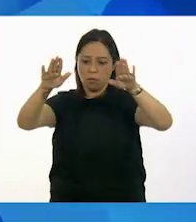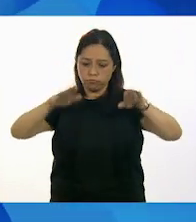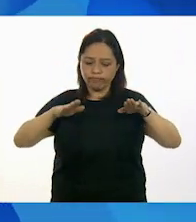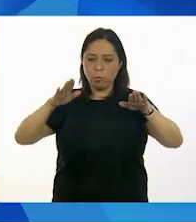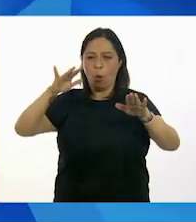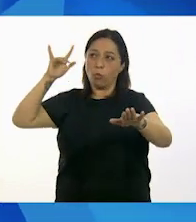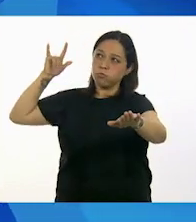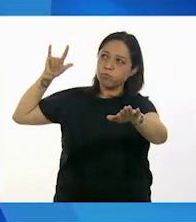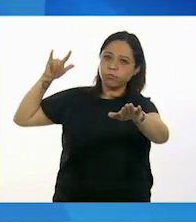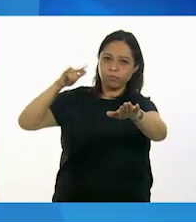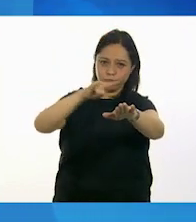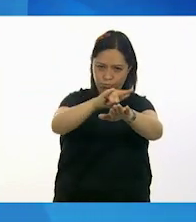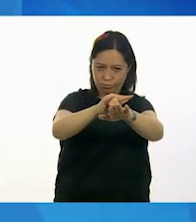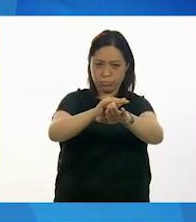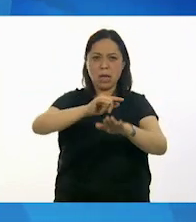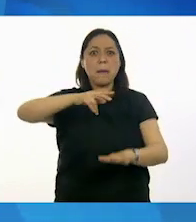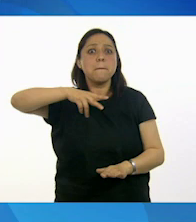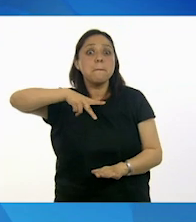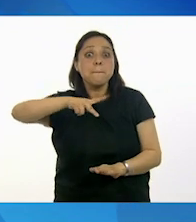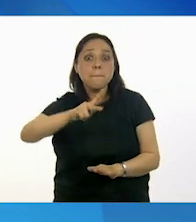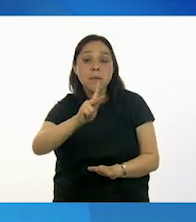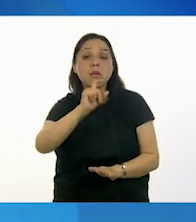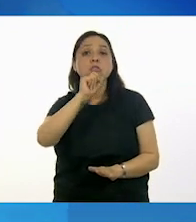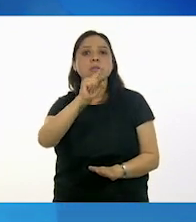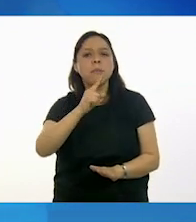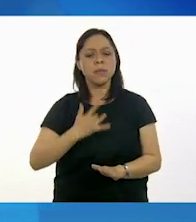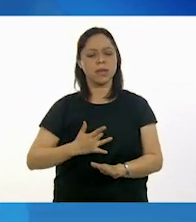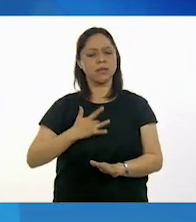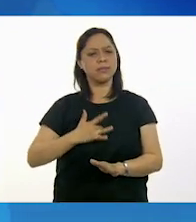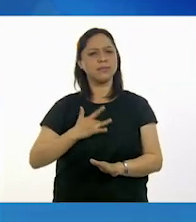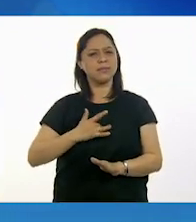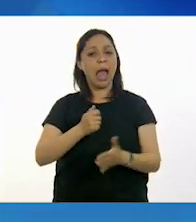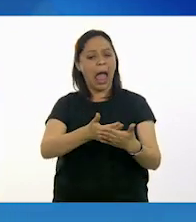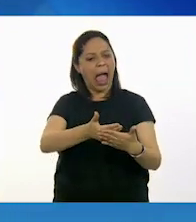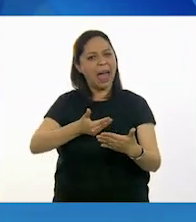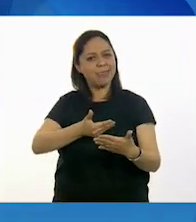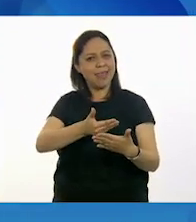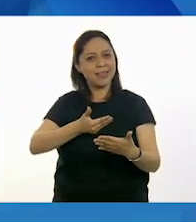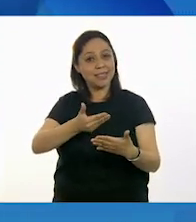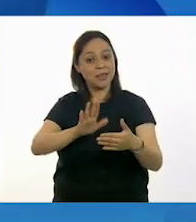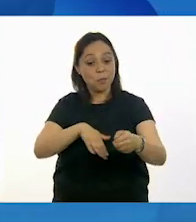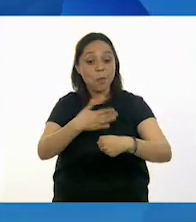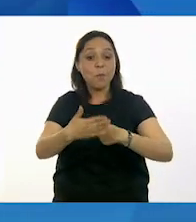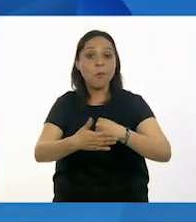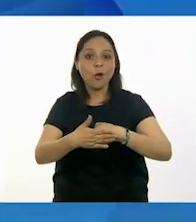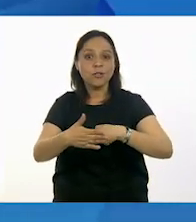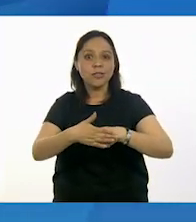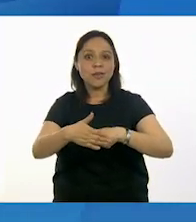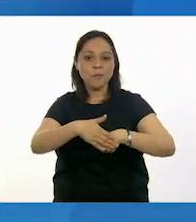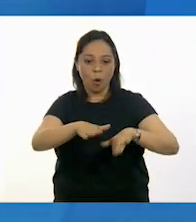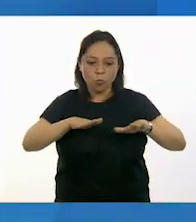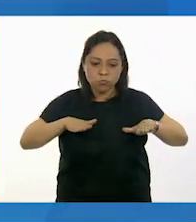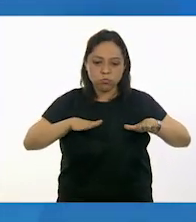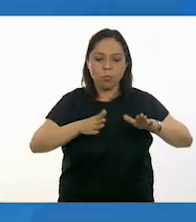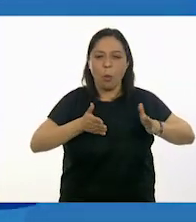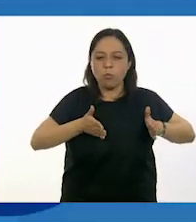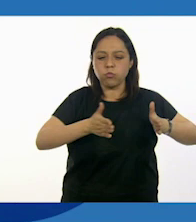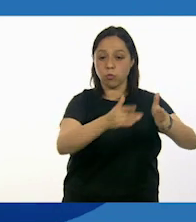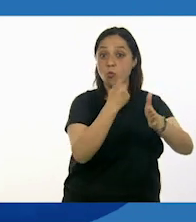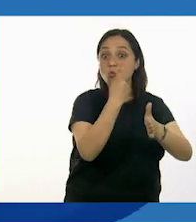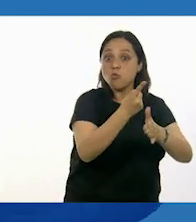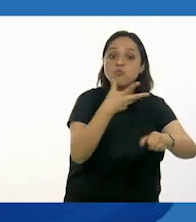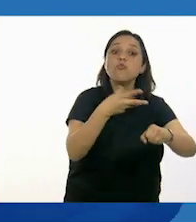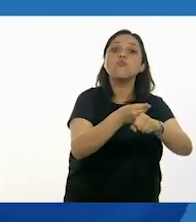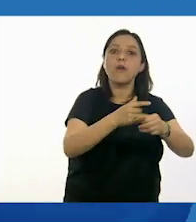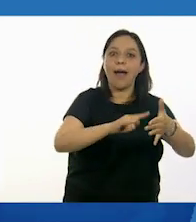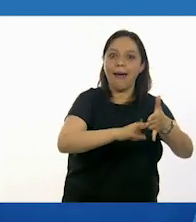nos ayuda a predecir en qué momento le va a tocar, por ejemplo, mantenimiento a la pista 1. Y por último, sabiendo